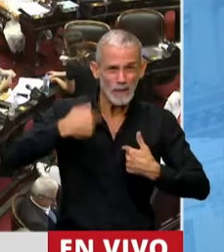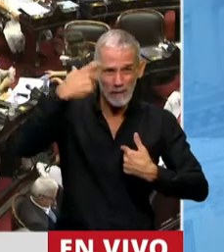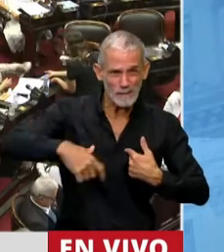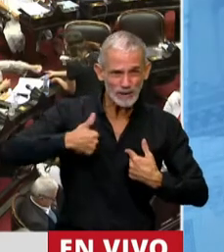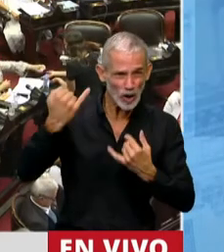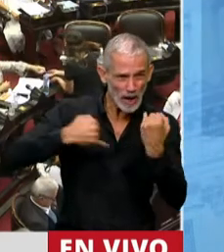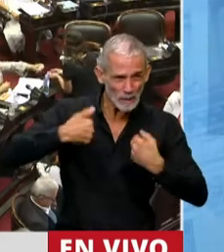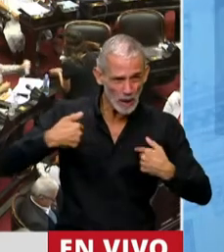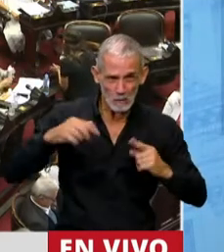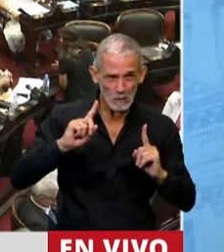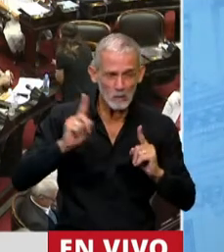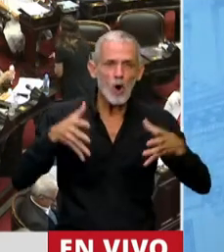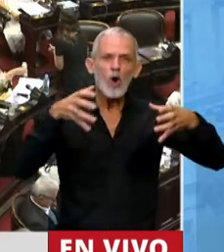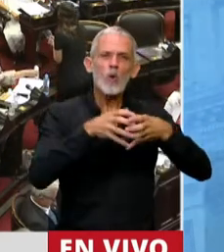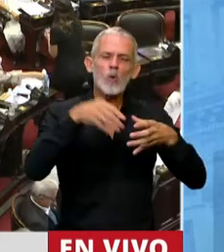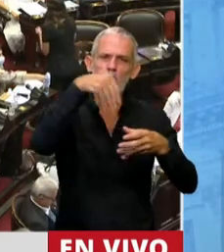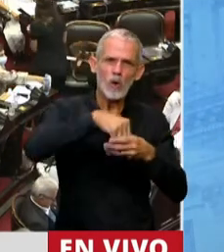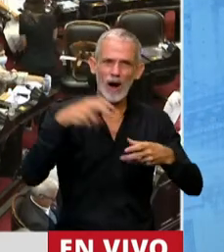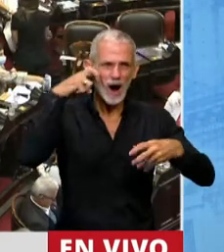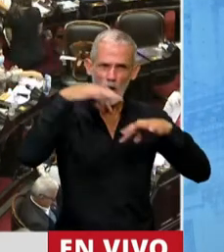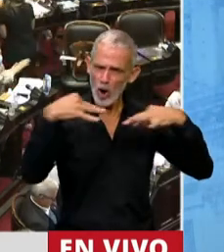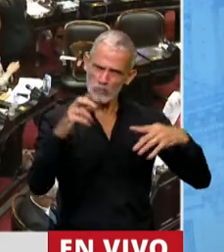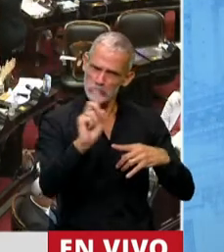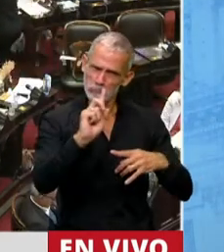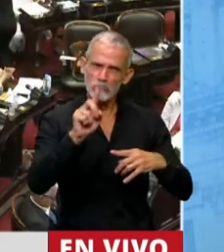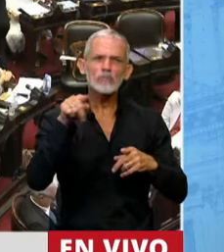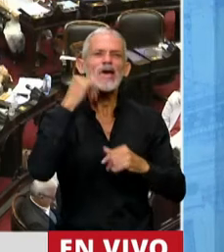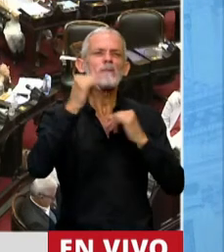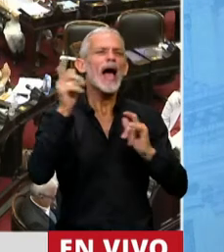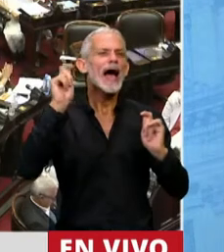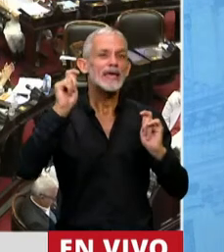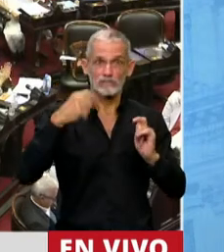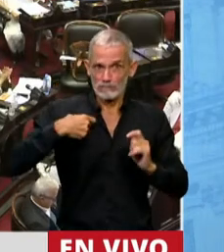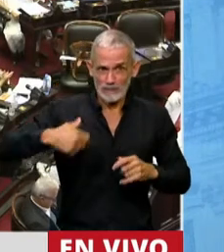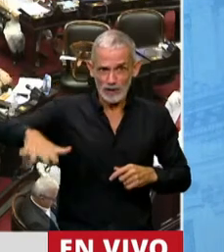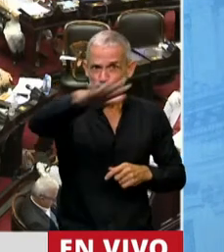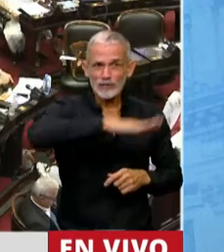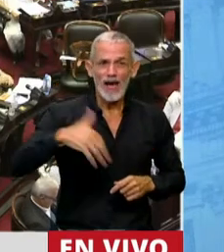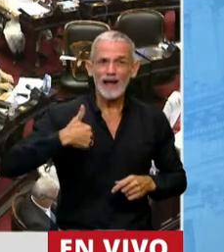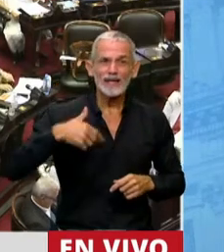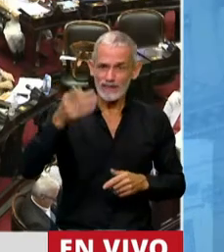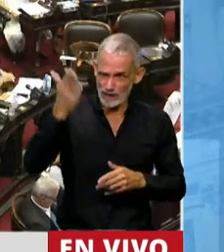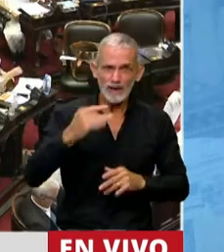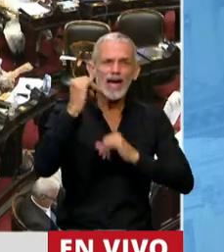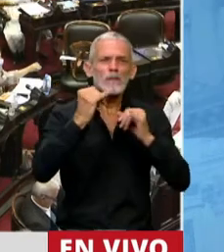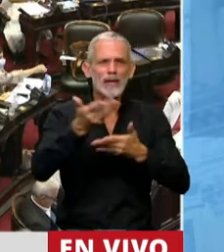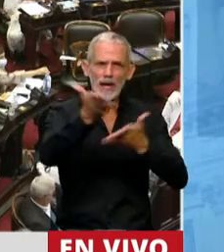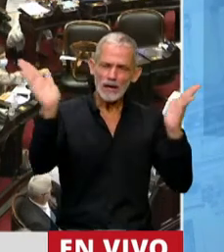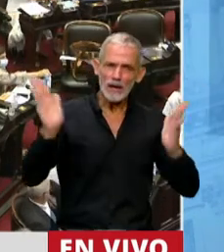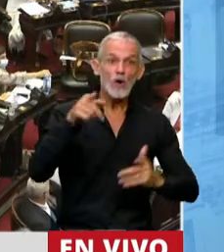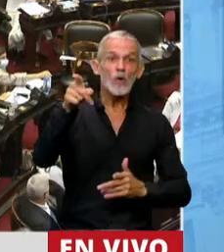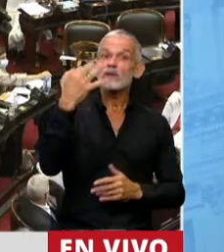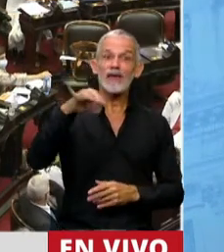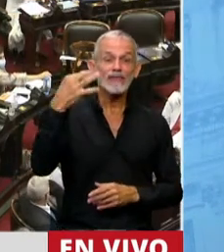diputado ni a los demás integrantes del cuerpo, para que le explique a la sociedad argentina, ¿sí? Usted